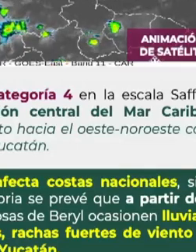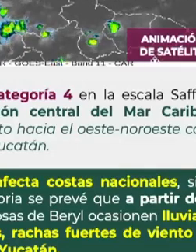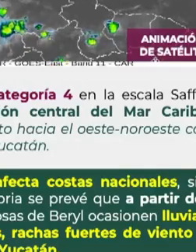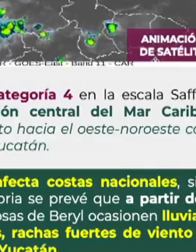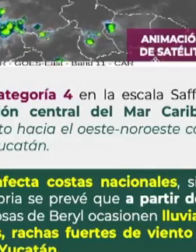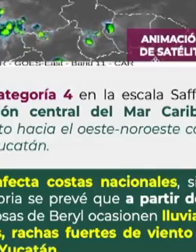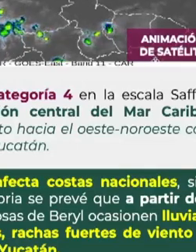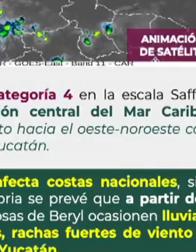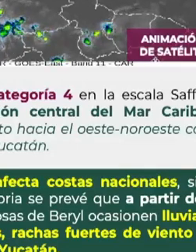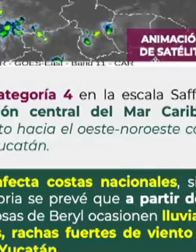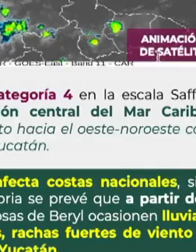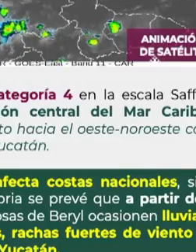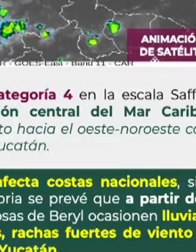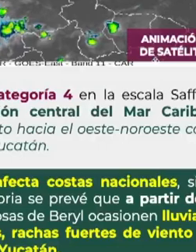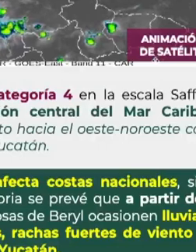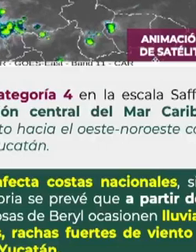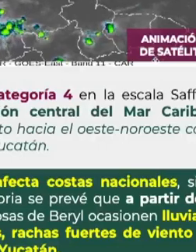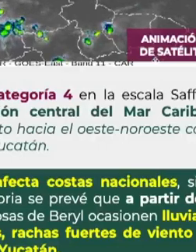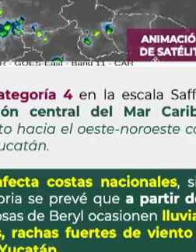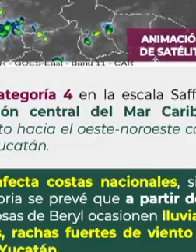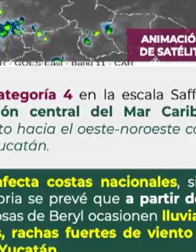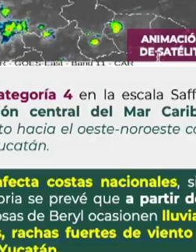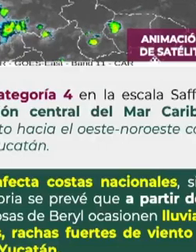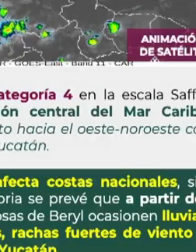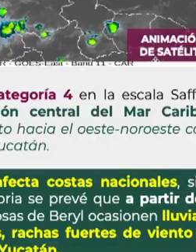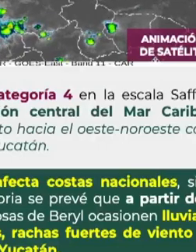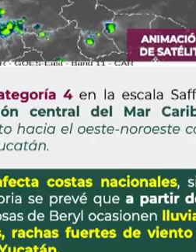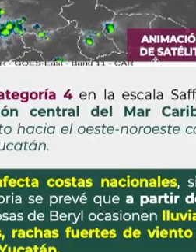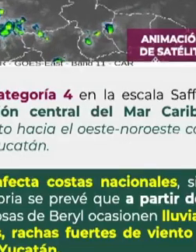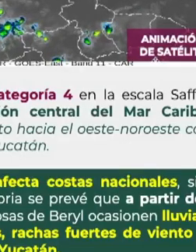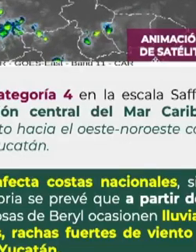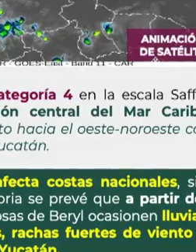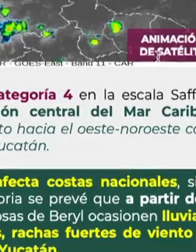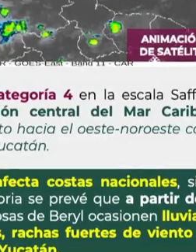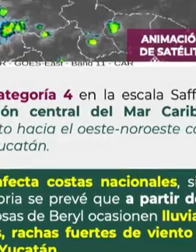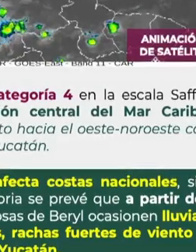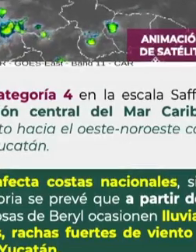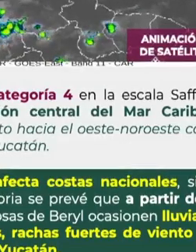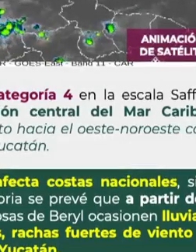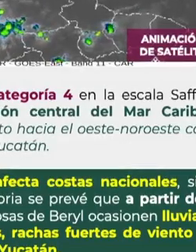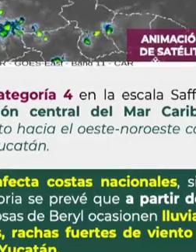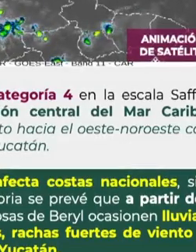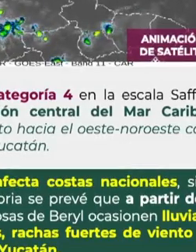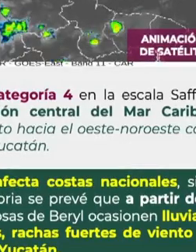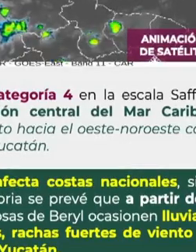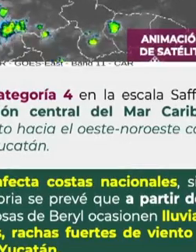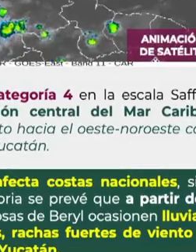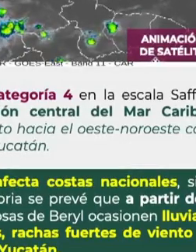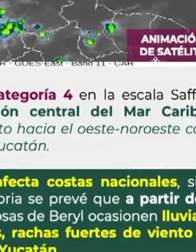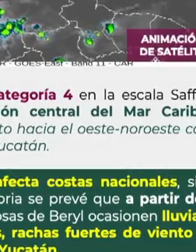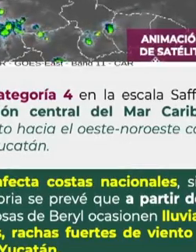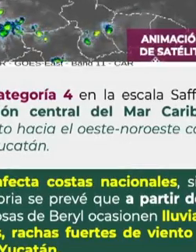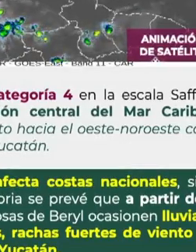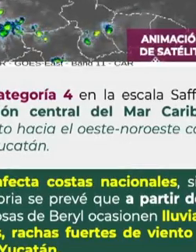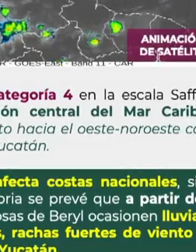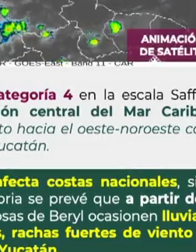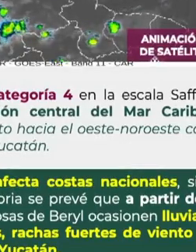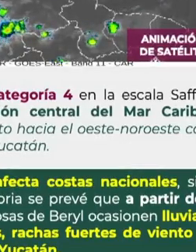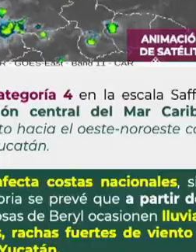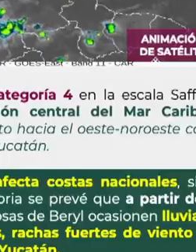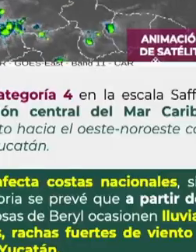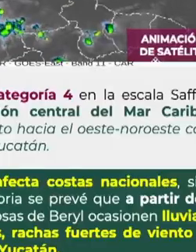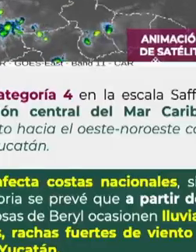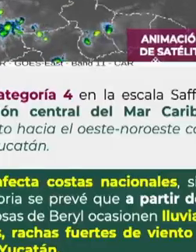4 llamado Beryl, no representa ningún riesgo para la población. En este momento,